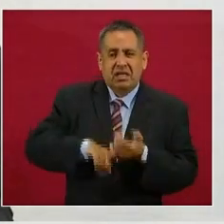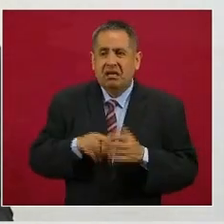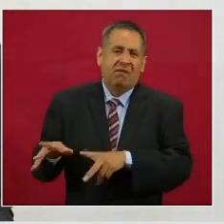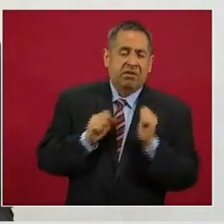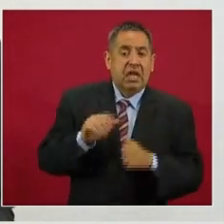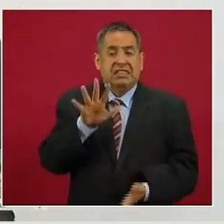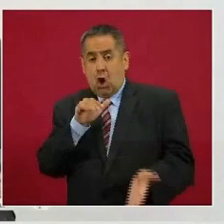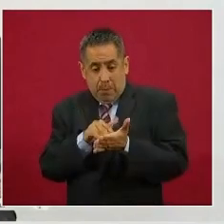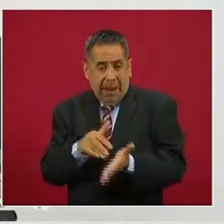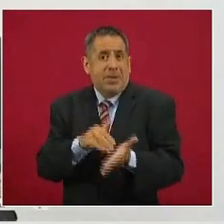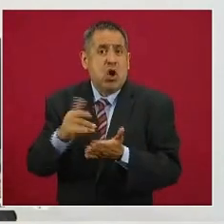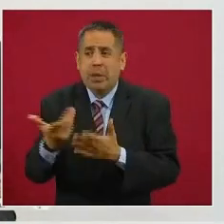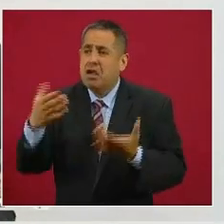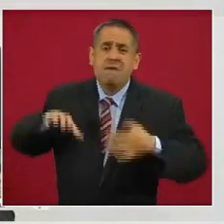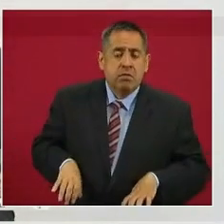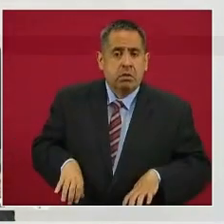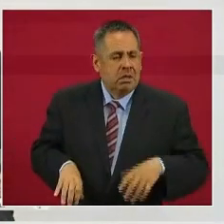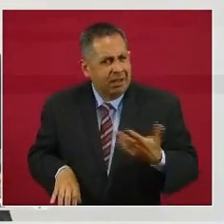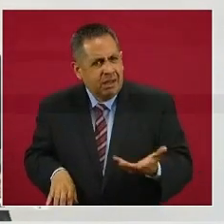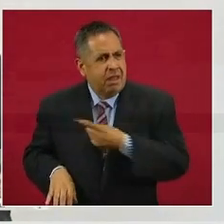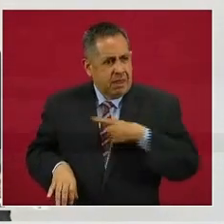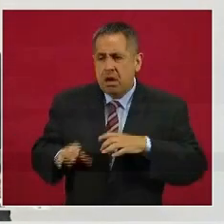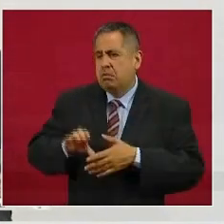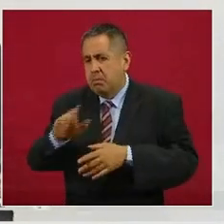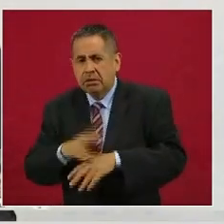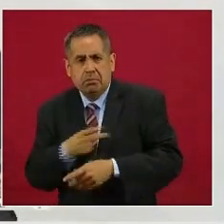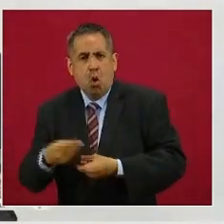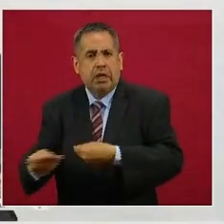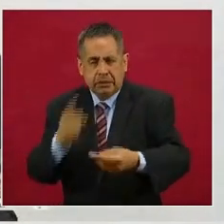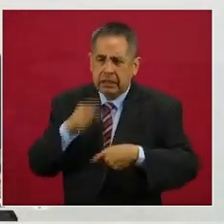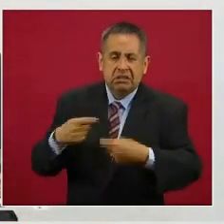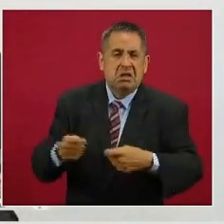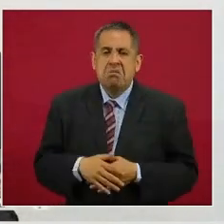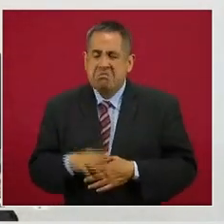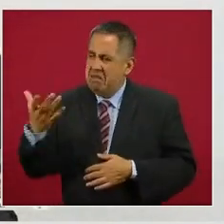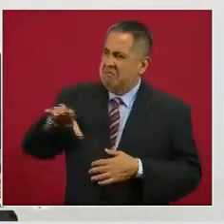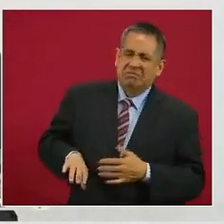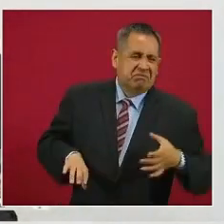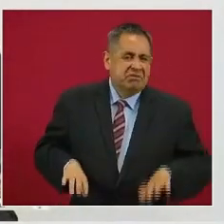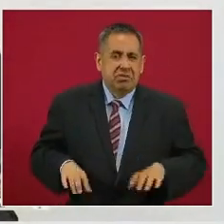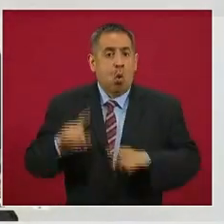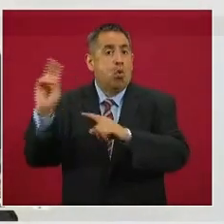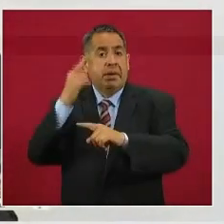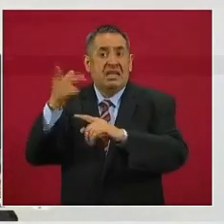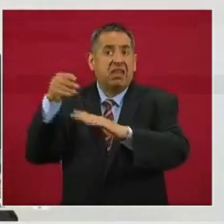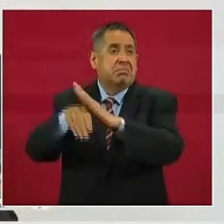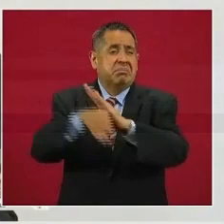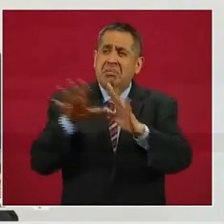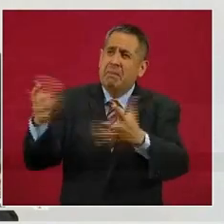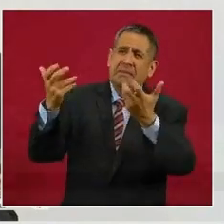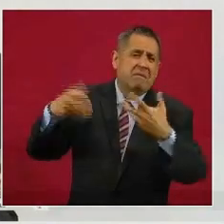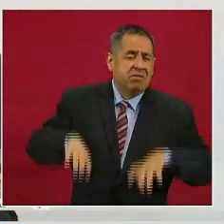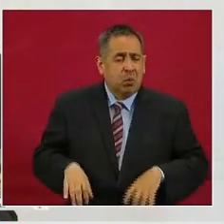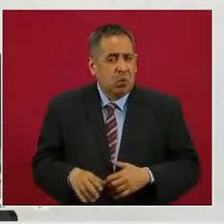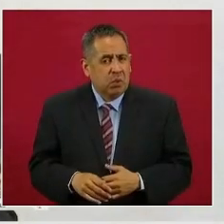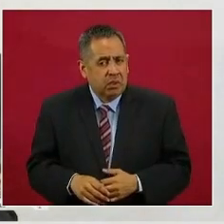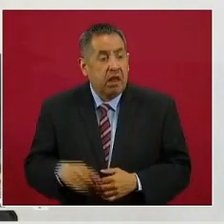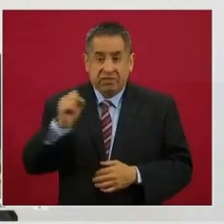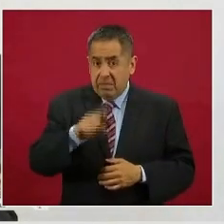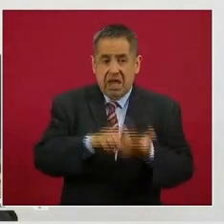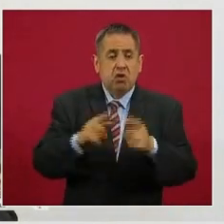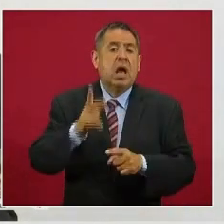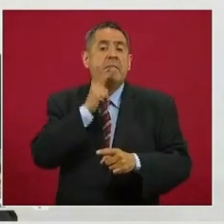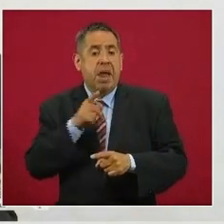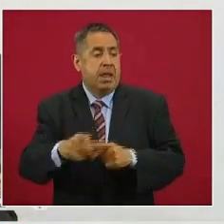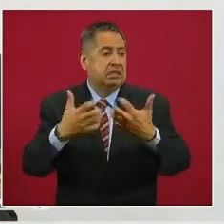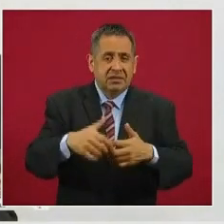más de 5,000,000,000 de pesos que debían aplicarse en favor de los más necesitados, hundiendo las finanzas y la dignidad de muchas universidades públicas de todo el país. También fueron los que saquearon y